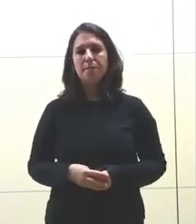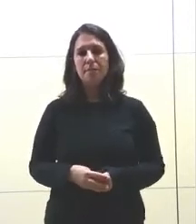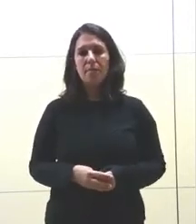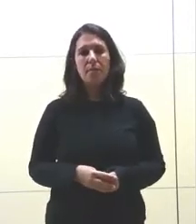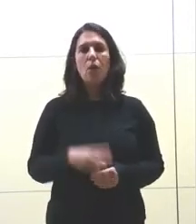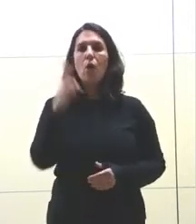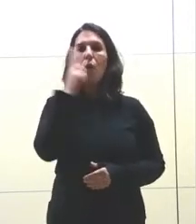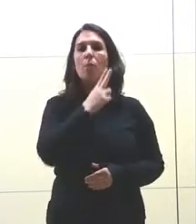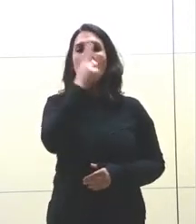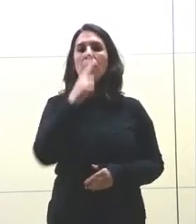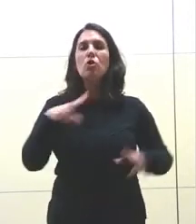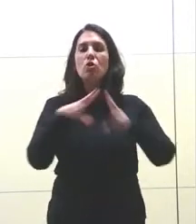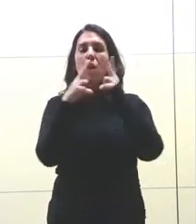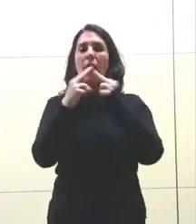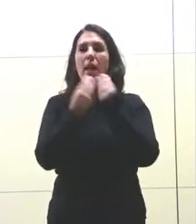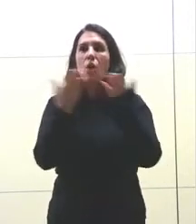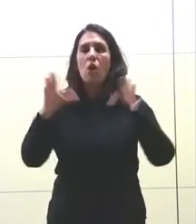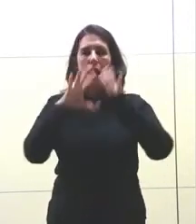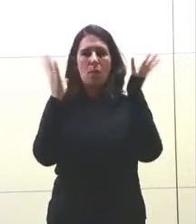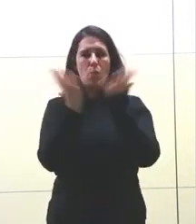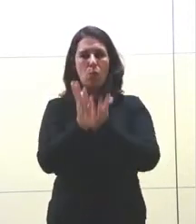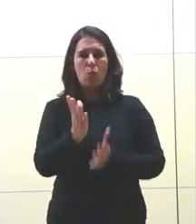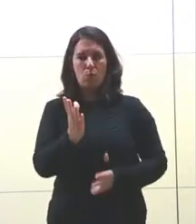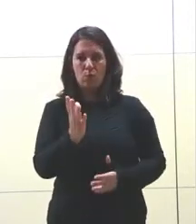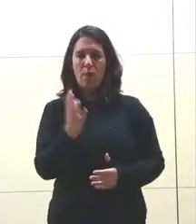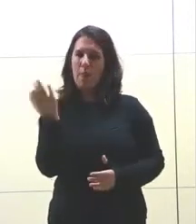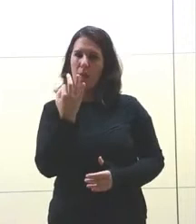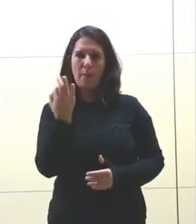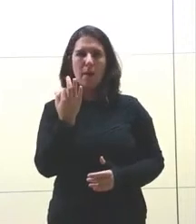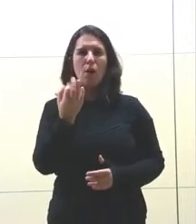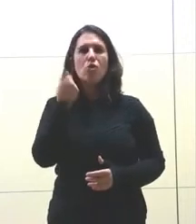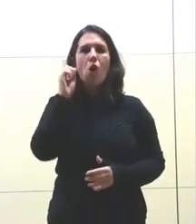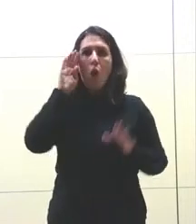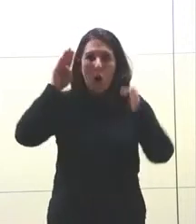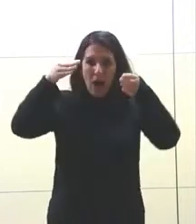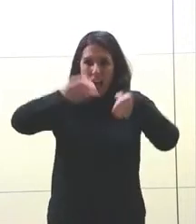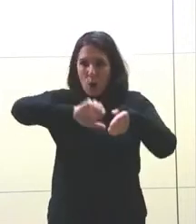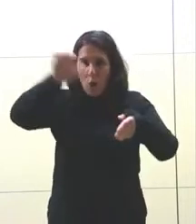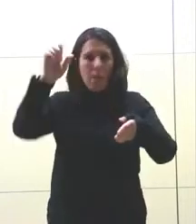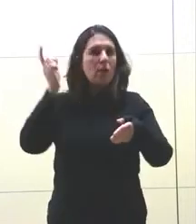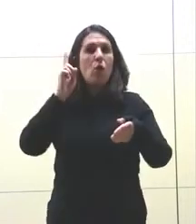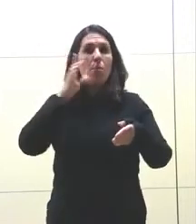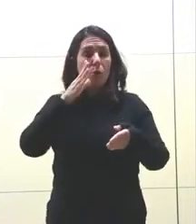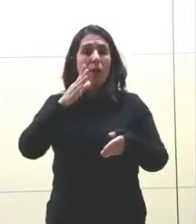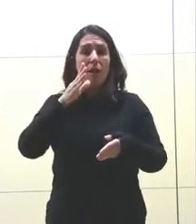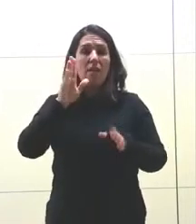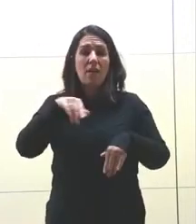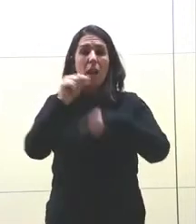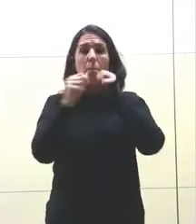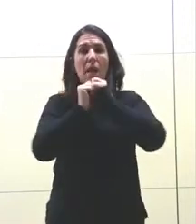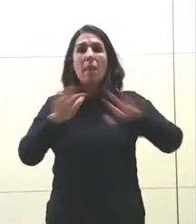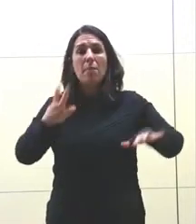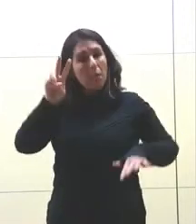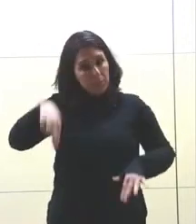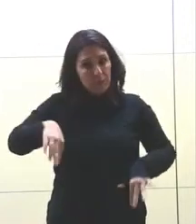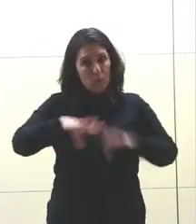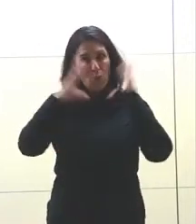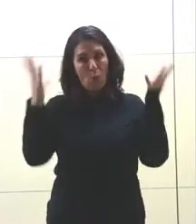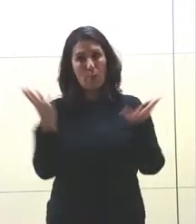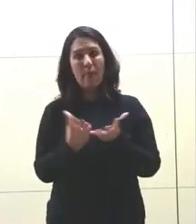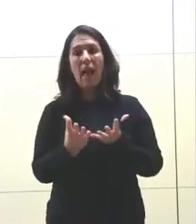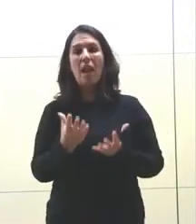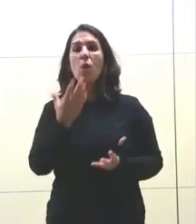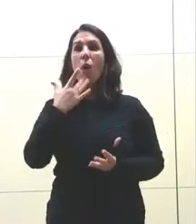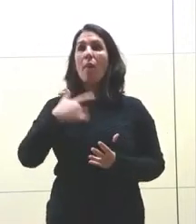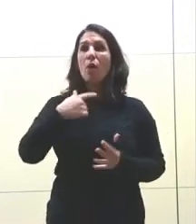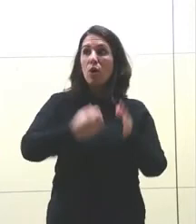solamente en términos de España, en términos de Europa. La pandemia es mundial y cuando lleguen las vacunas habrá